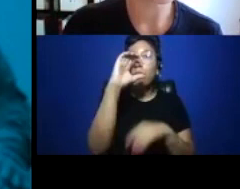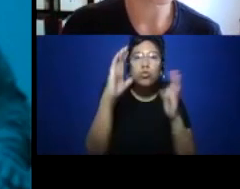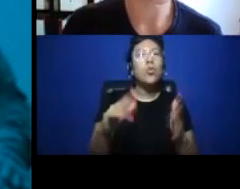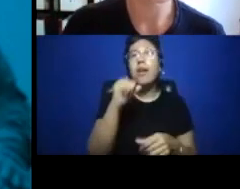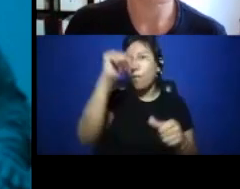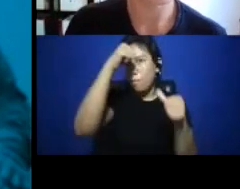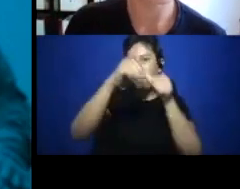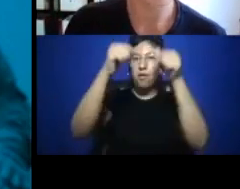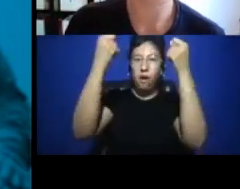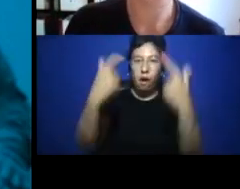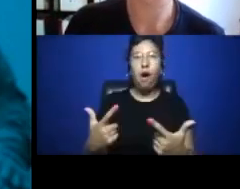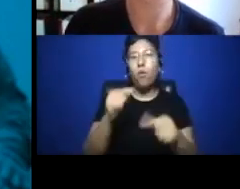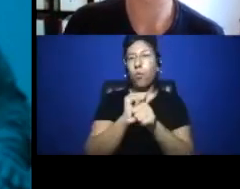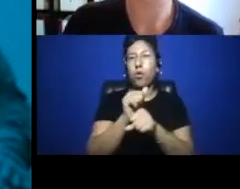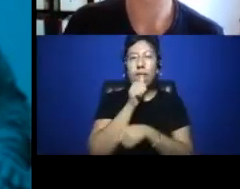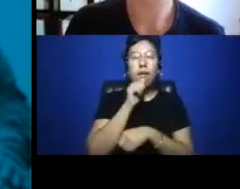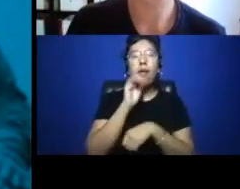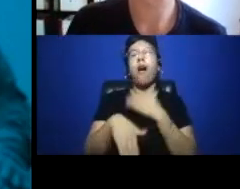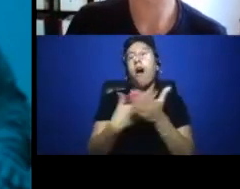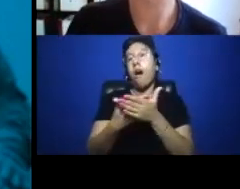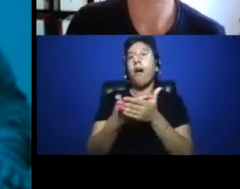tu navegador